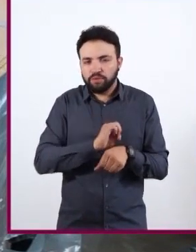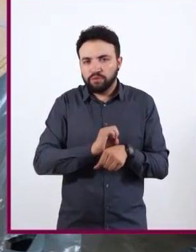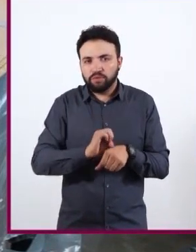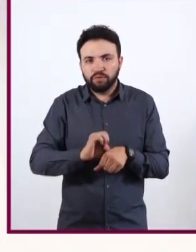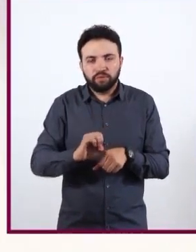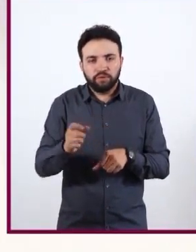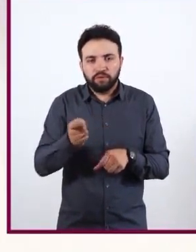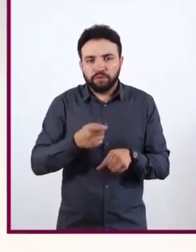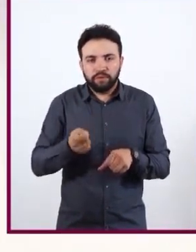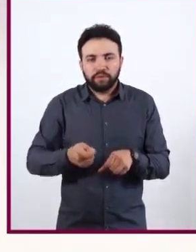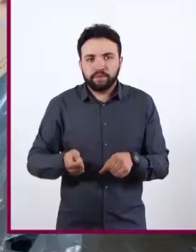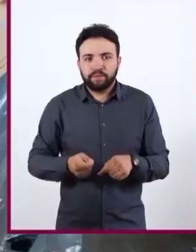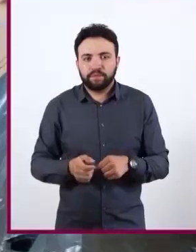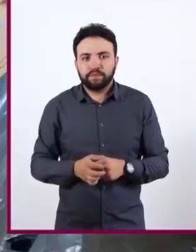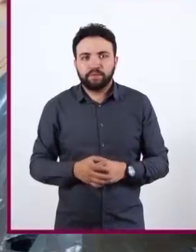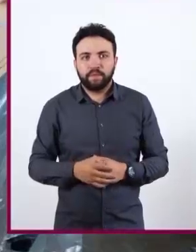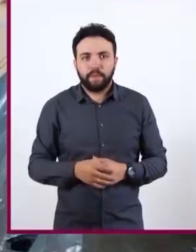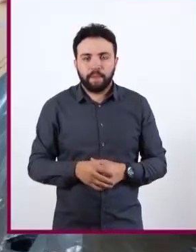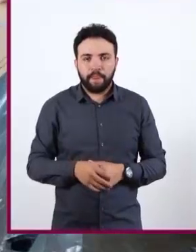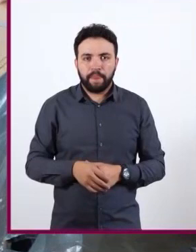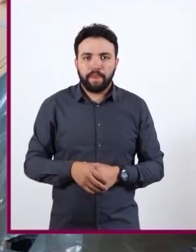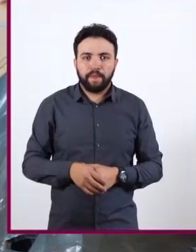no apretar tanto el lápiz.